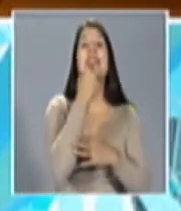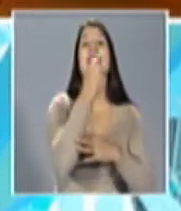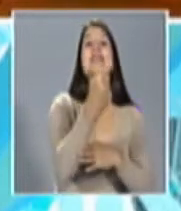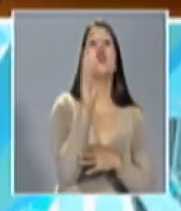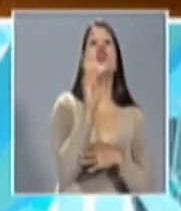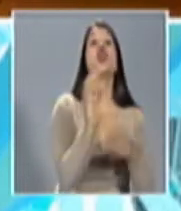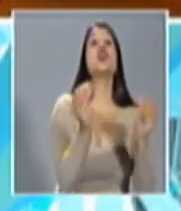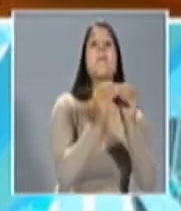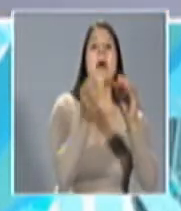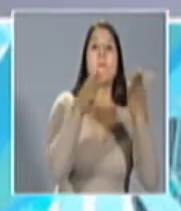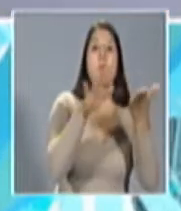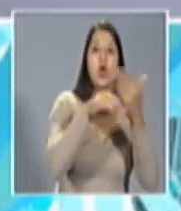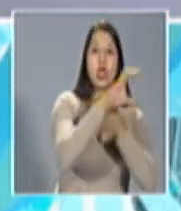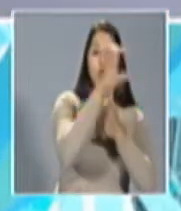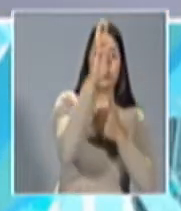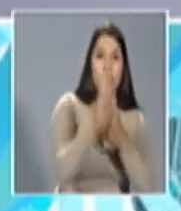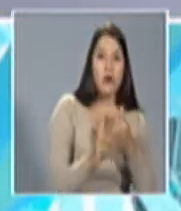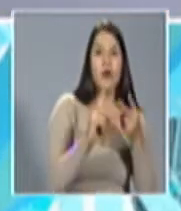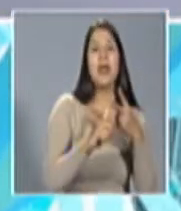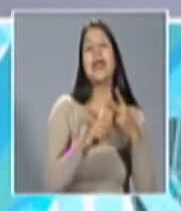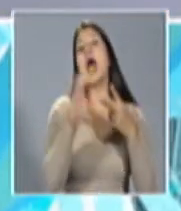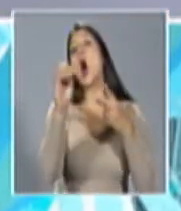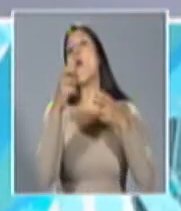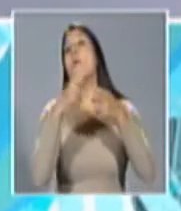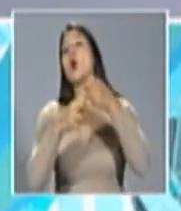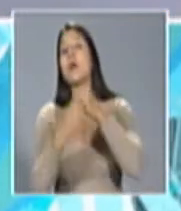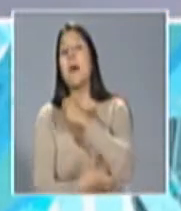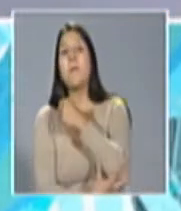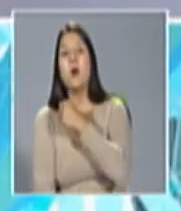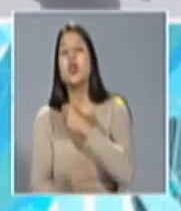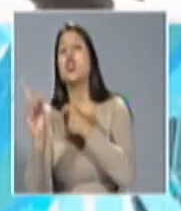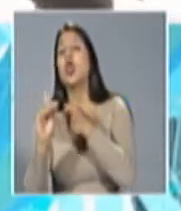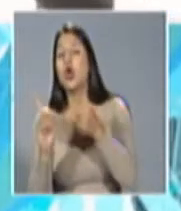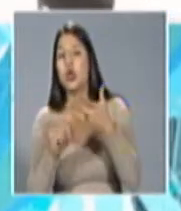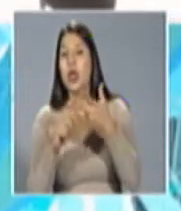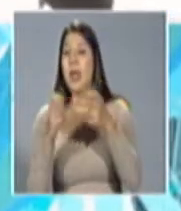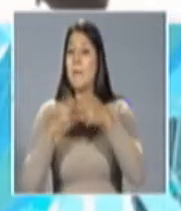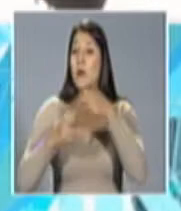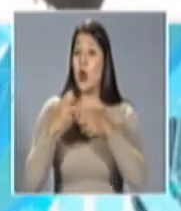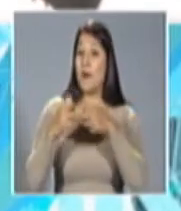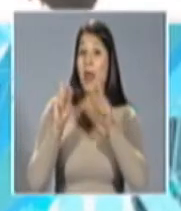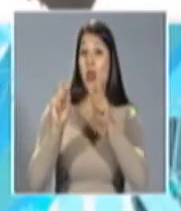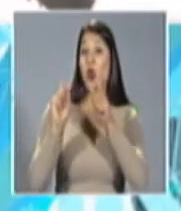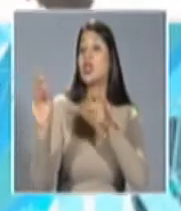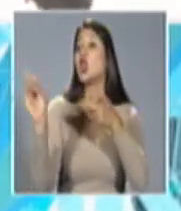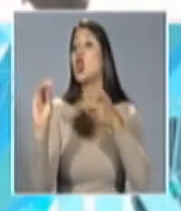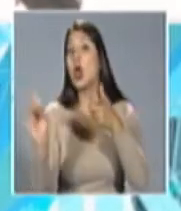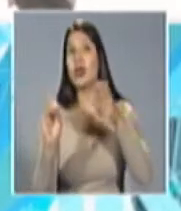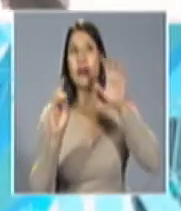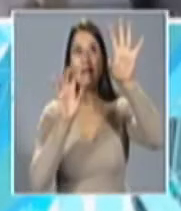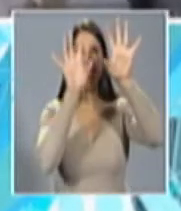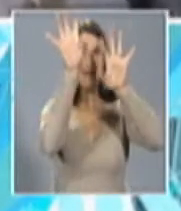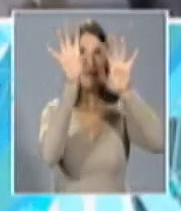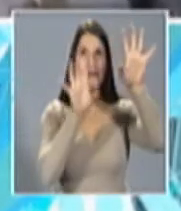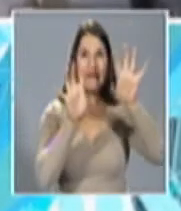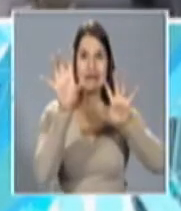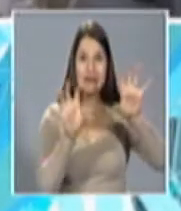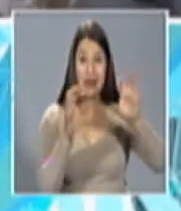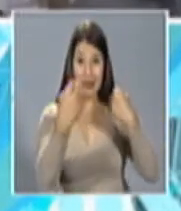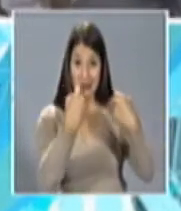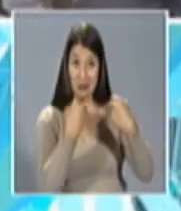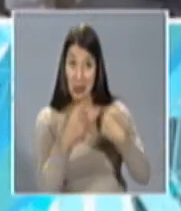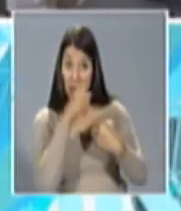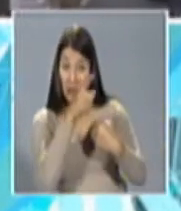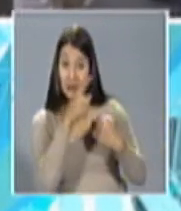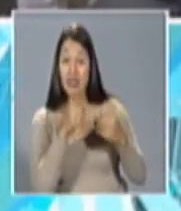otros factores, por ejemplo, problemas de urbanismo, problemas de pobreza, problemas de educación, problemas de migración, etcétera. Entonces, cuando uno tiene elementos de